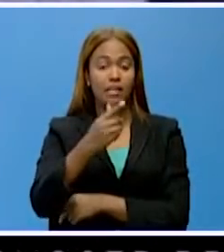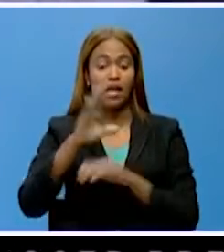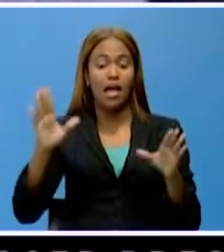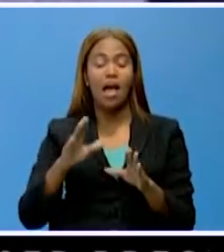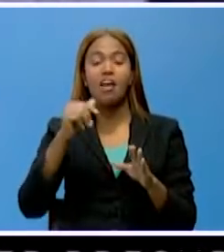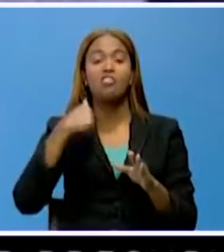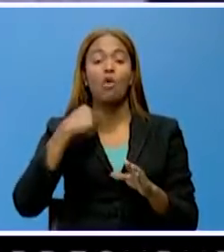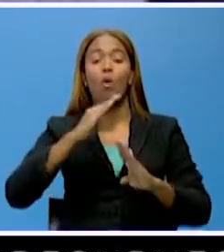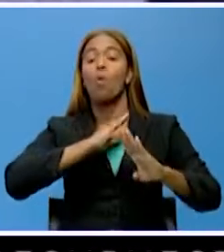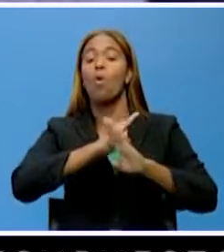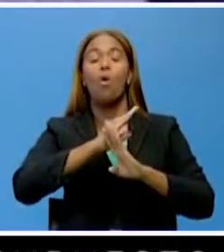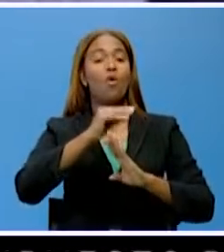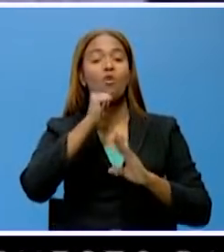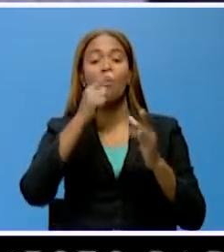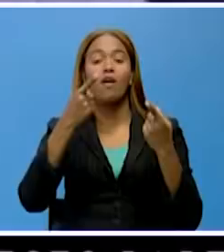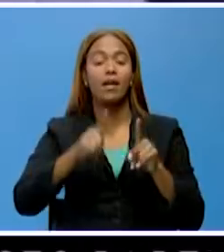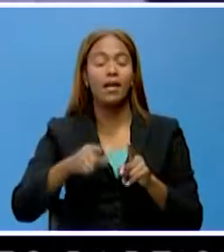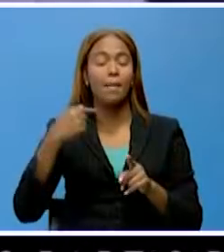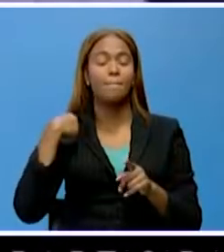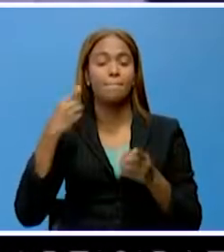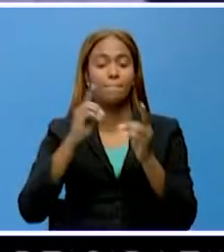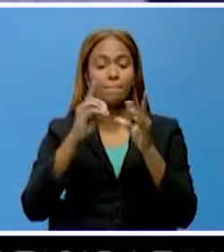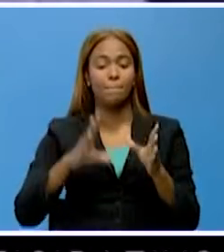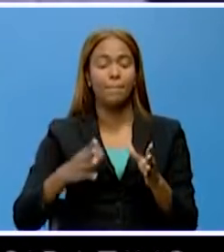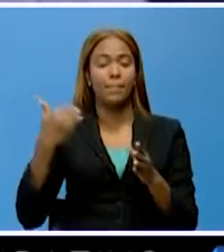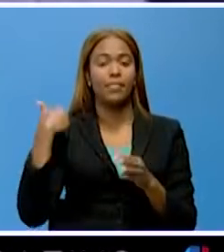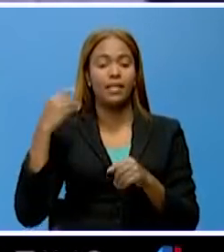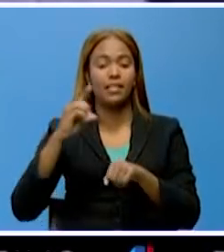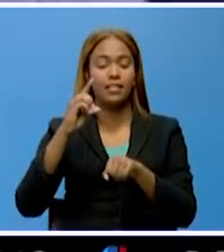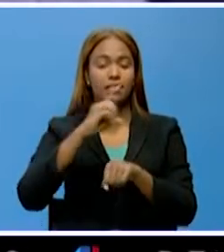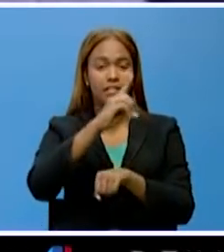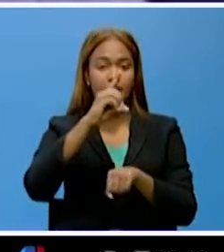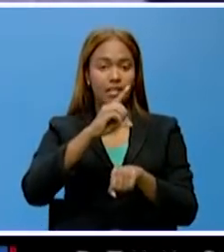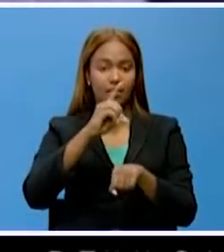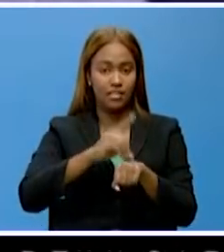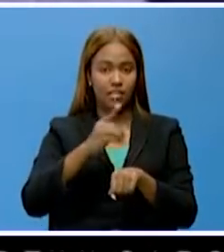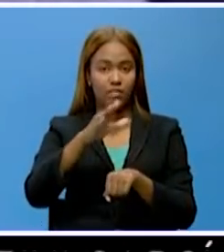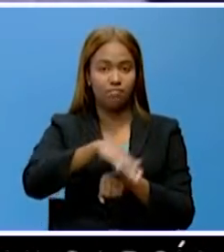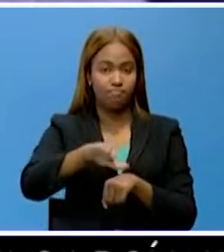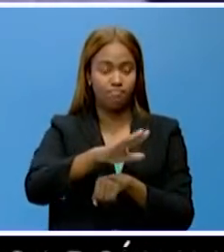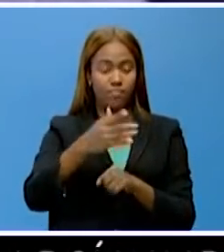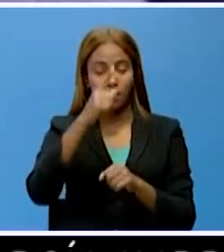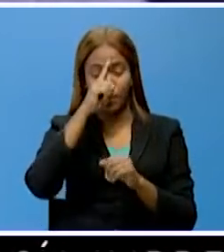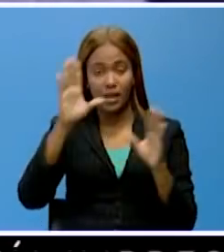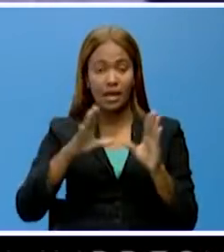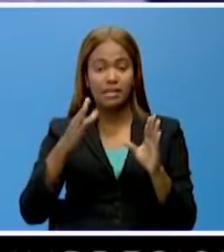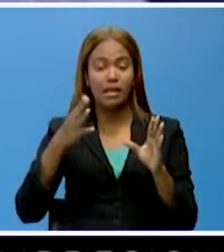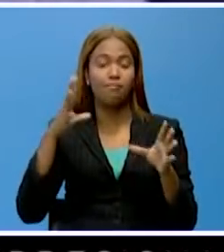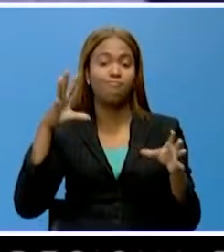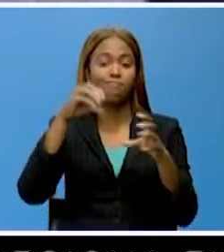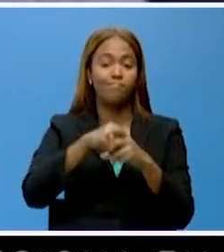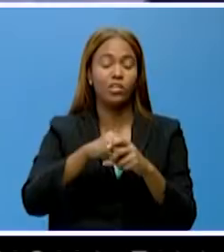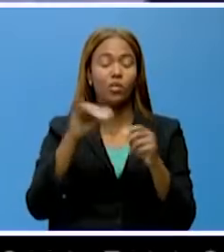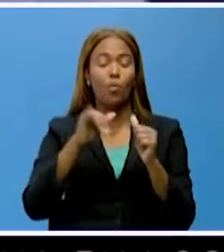que se realizara en mi condición de Director Provincial de Salud, pero provocaron la desvinculación y sometimiento a la